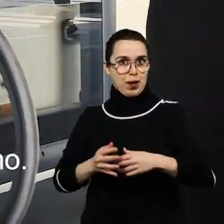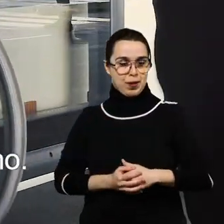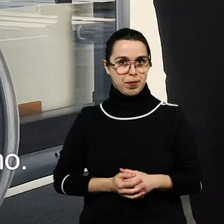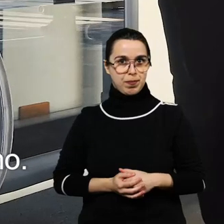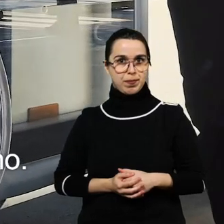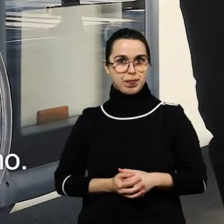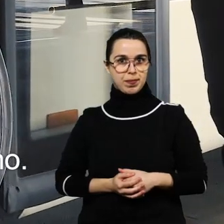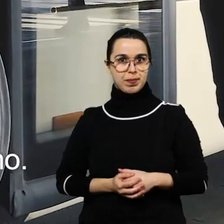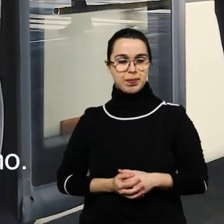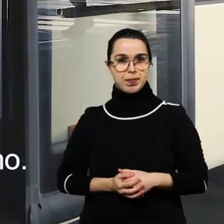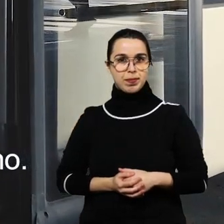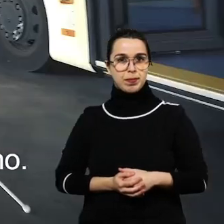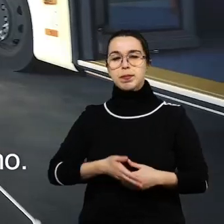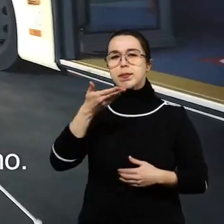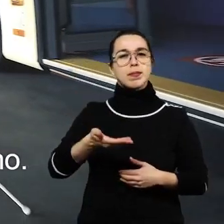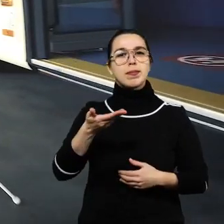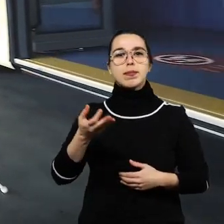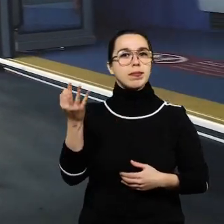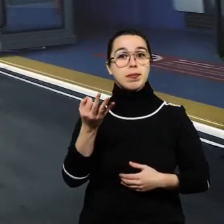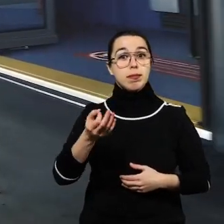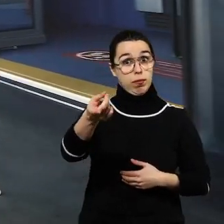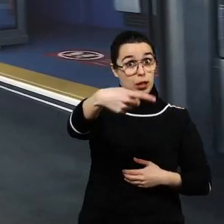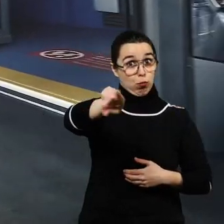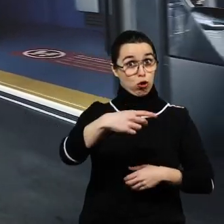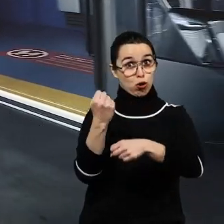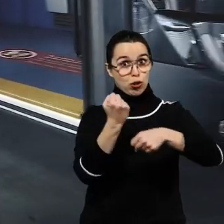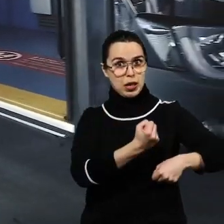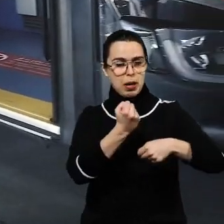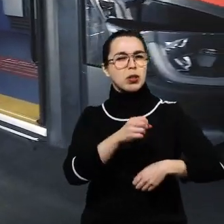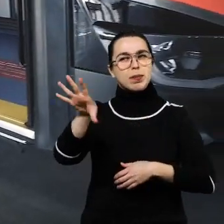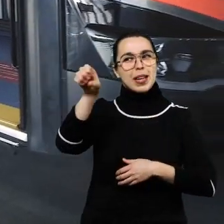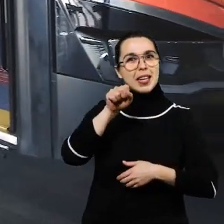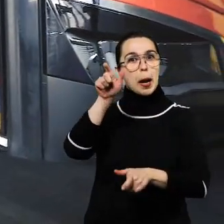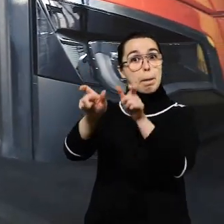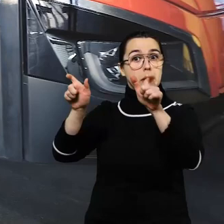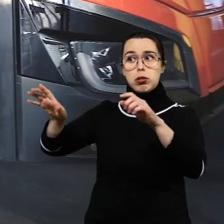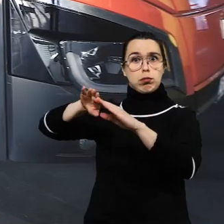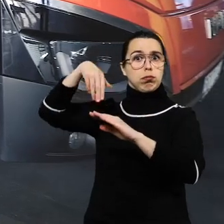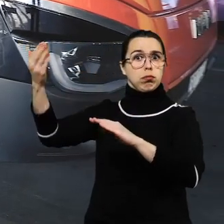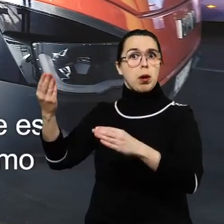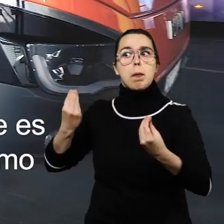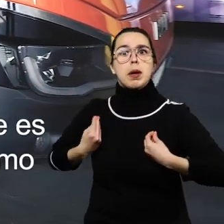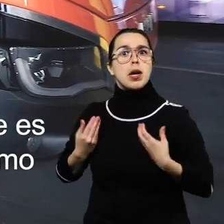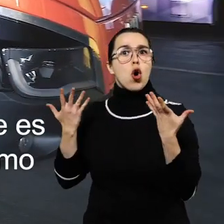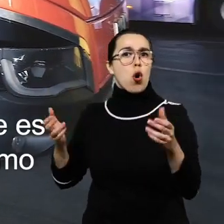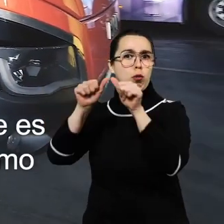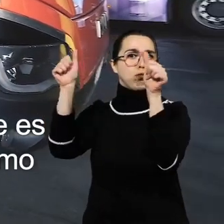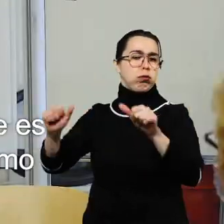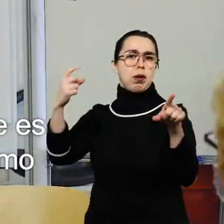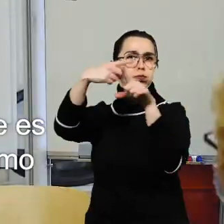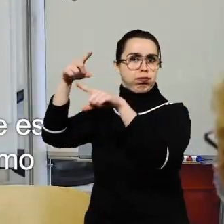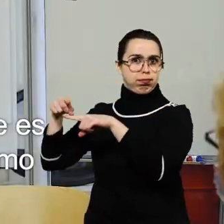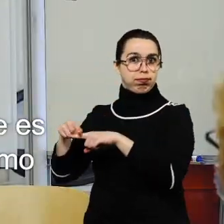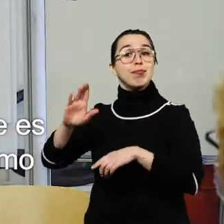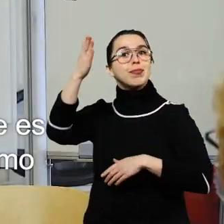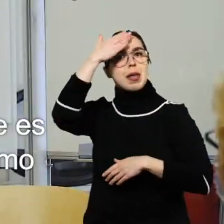diversidad funcional sea el máximo. El entender, el vivir lo que estas personas cuando intentan incorporarse a lo que es la